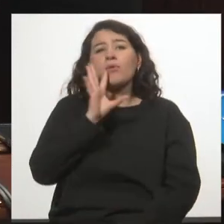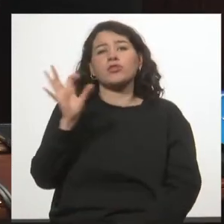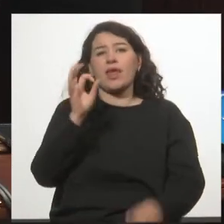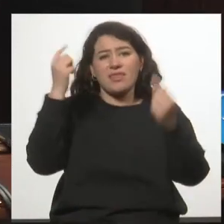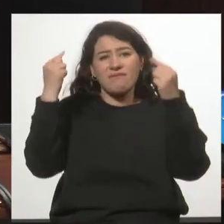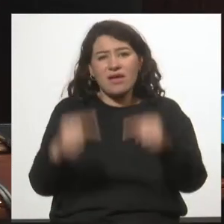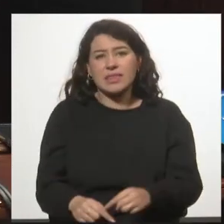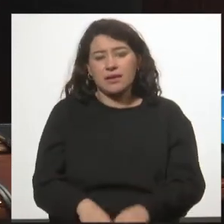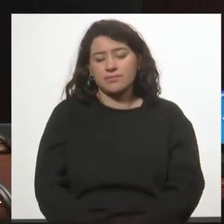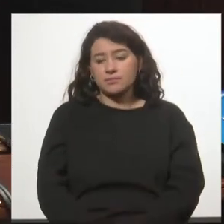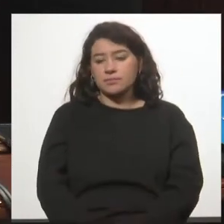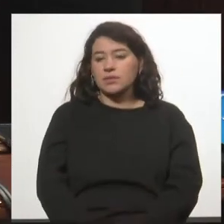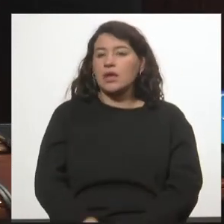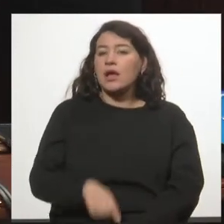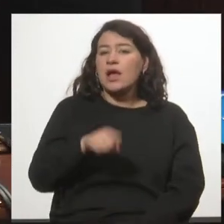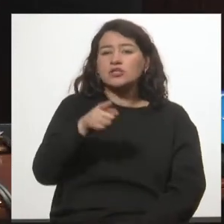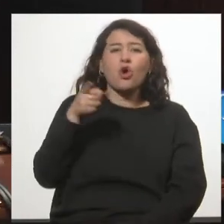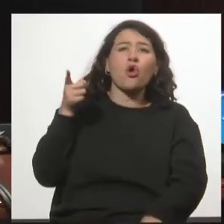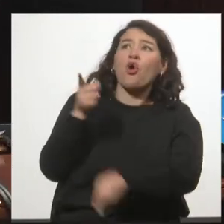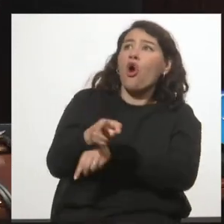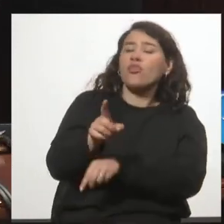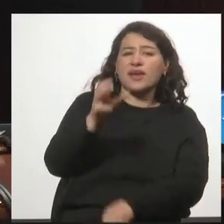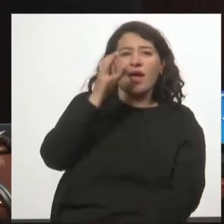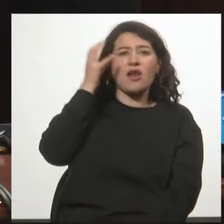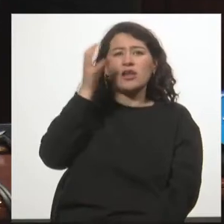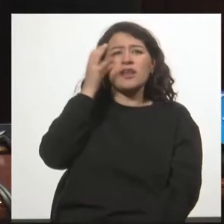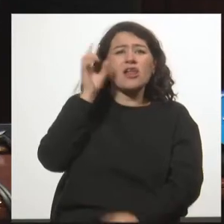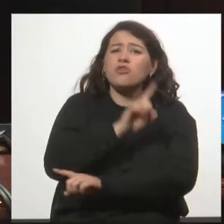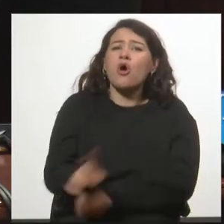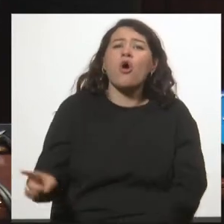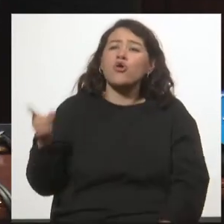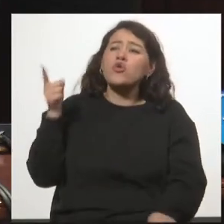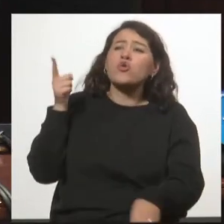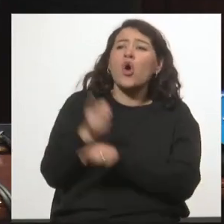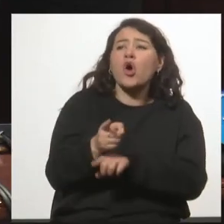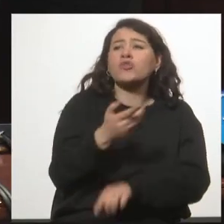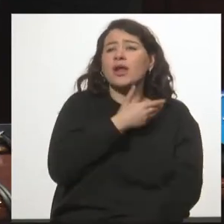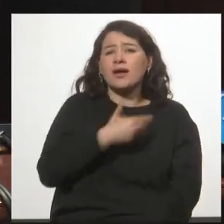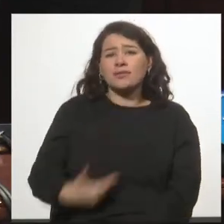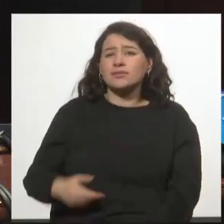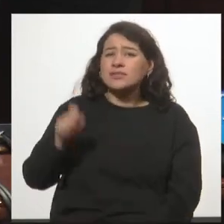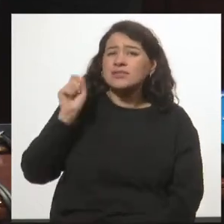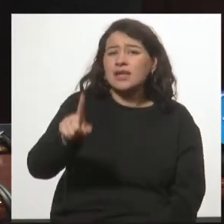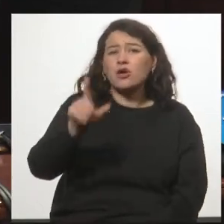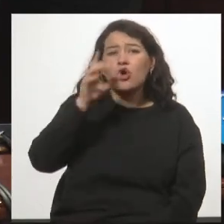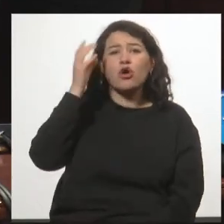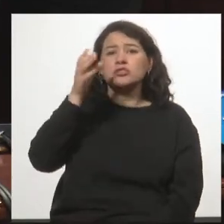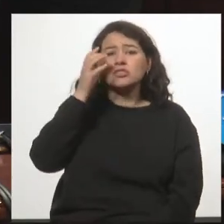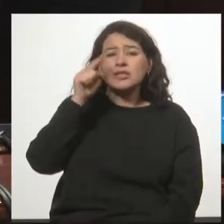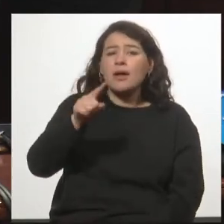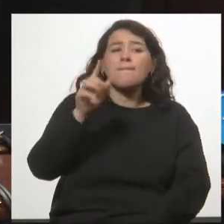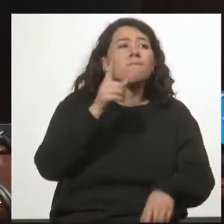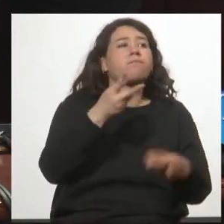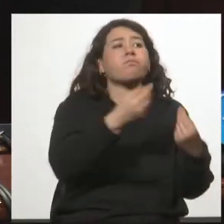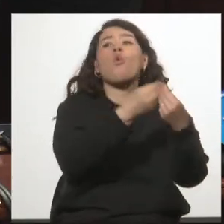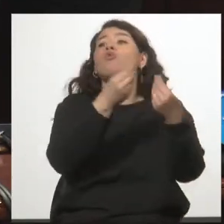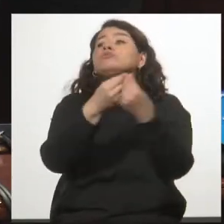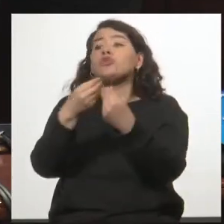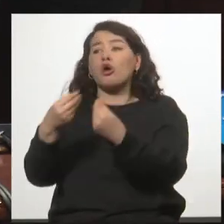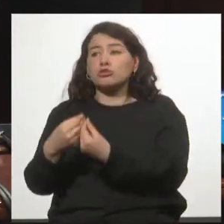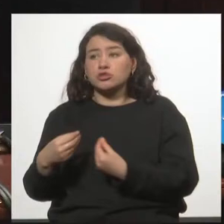dicen que estos contra carolina cossé es contra la administración de carolina cossé de la cuales muchos